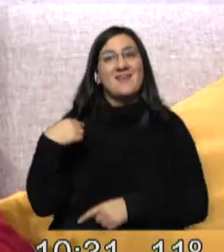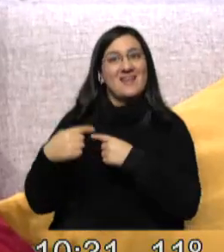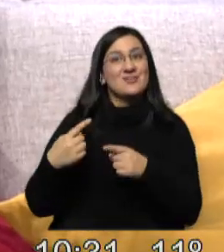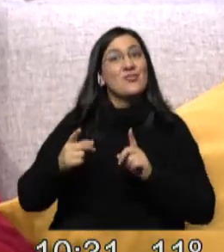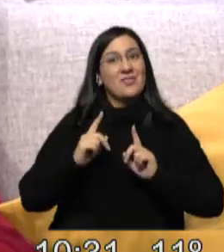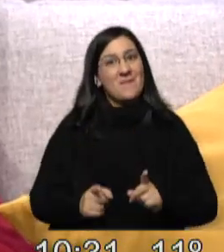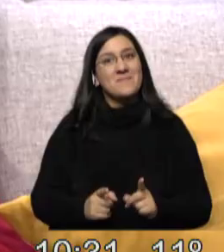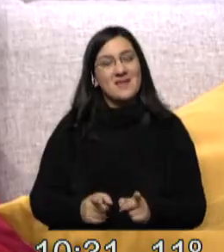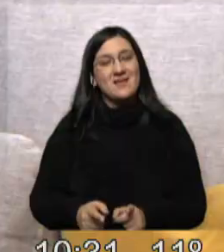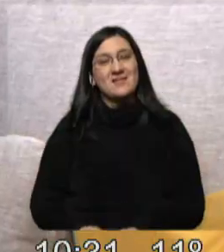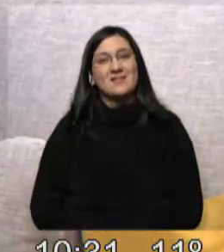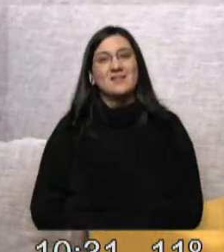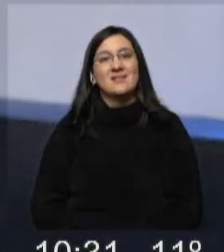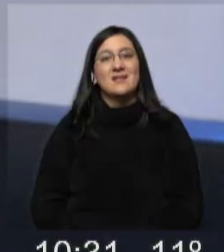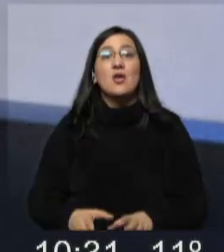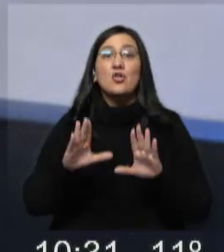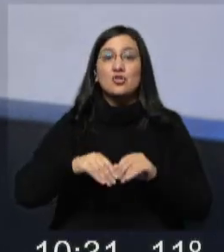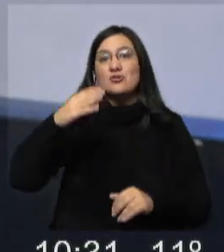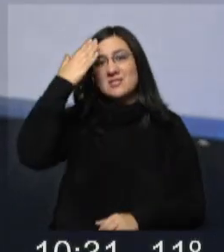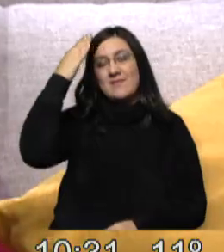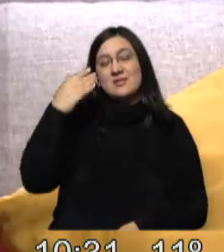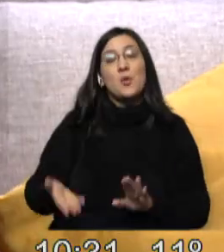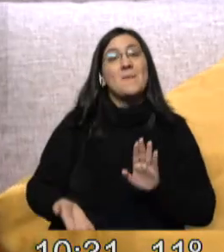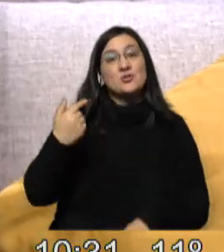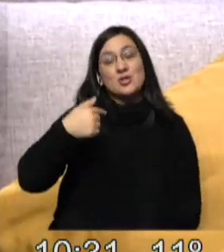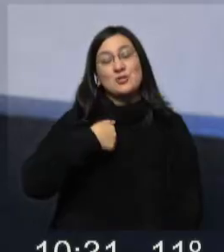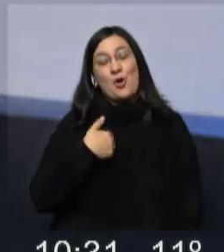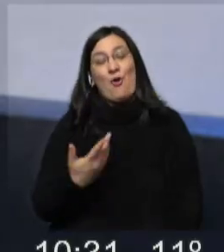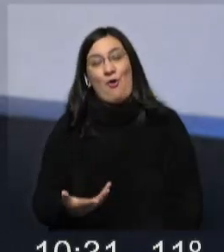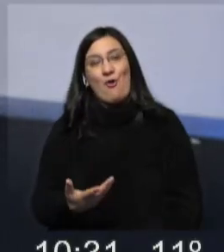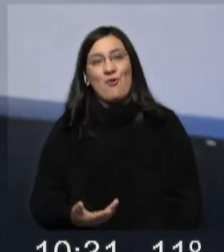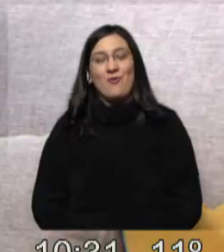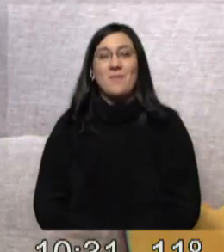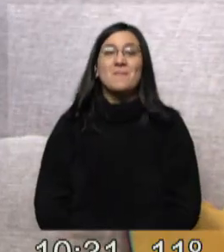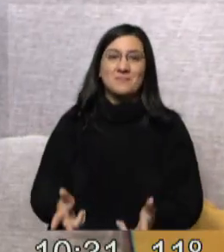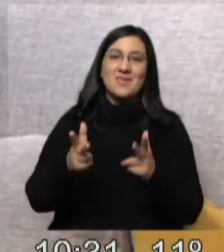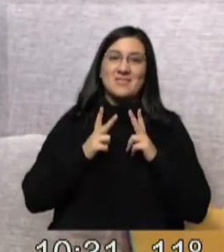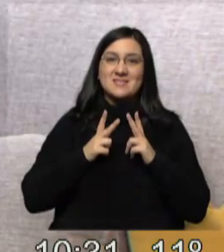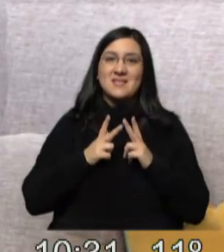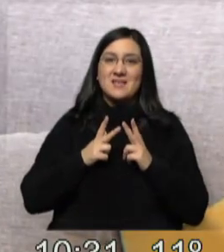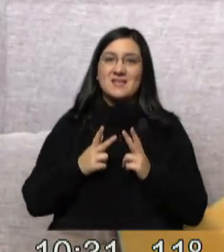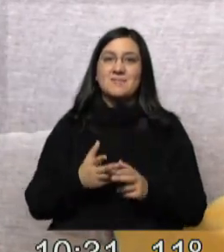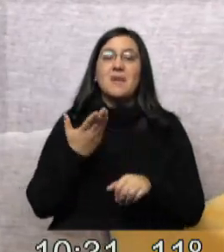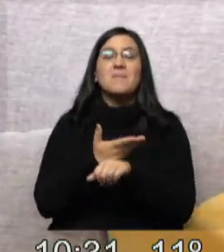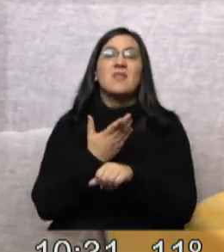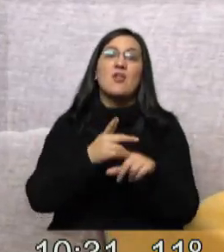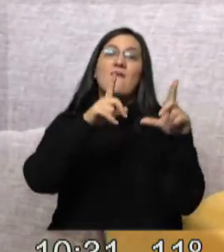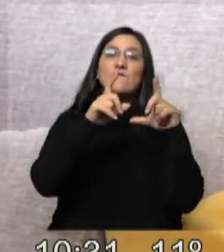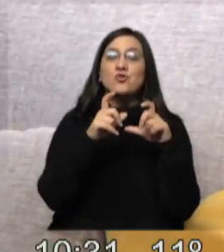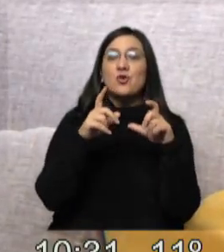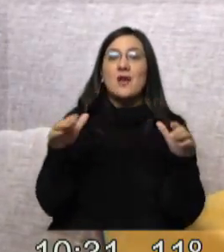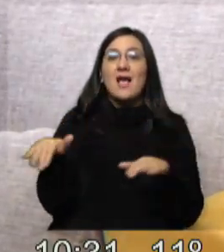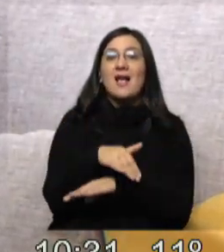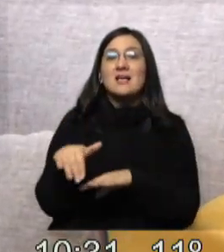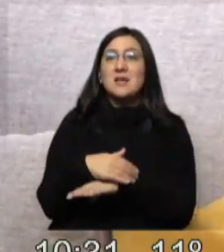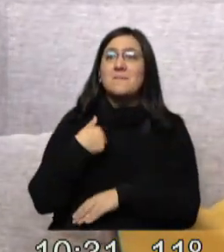y las cosas. Pero me dicen, todo lo sabe que son mayor que yo. Me dicen, me piden una foto en la calle y me